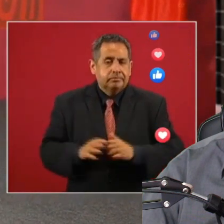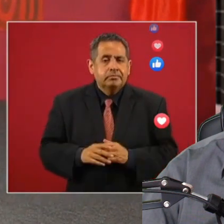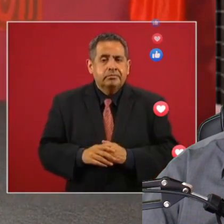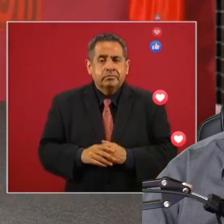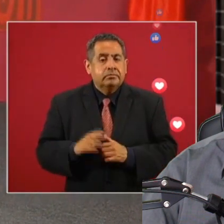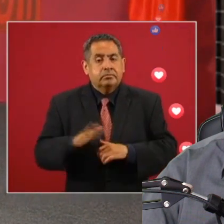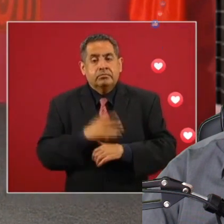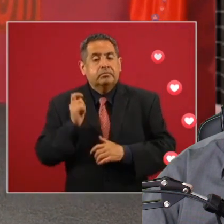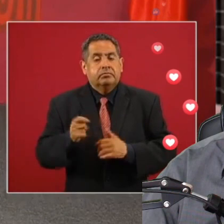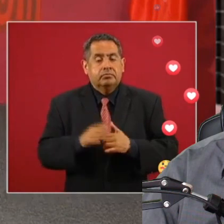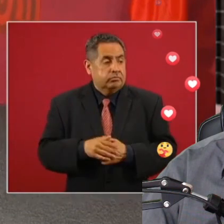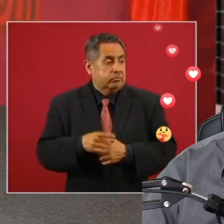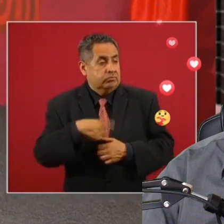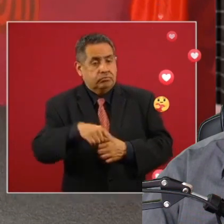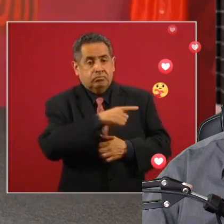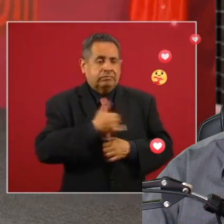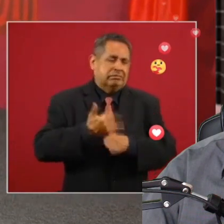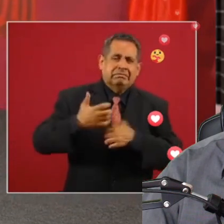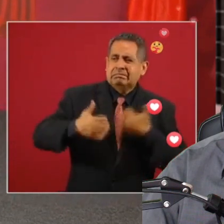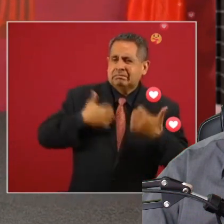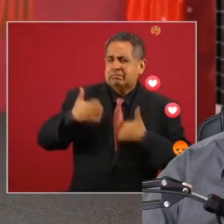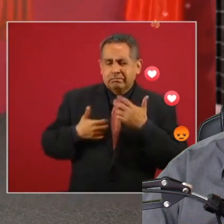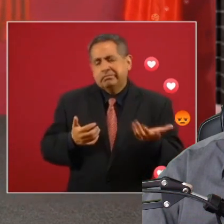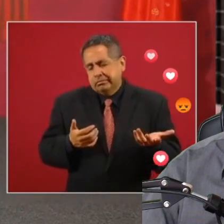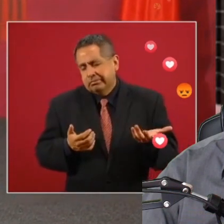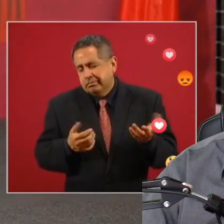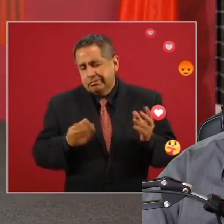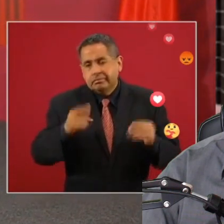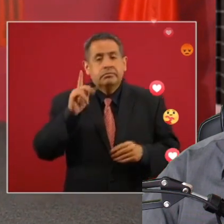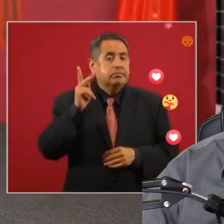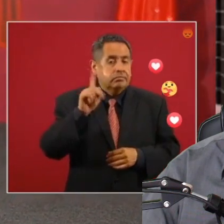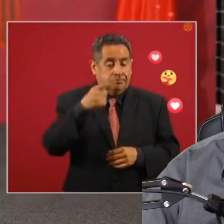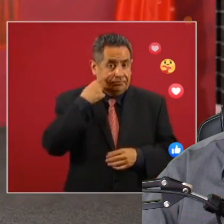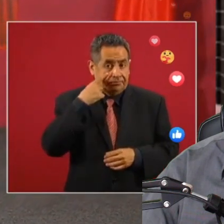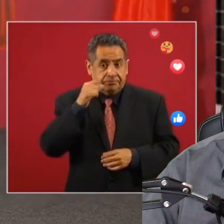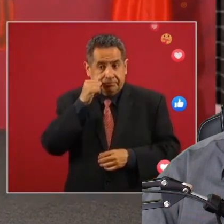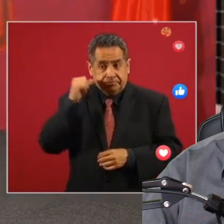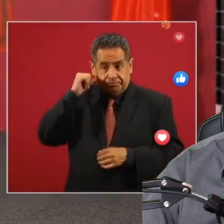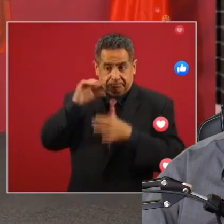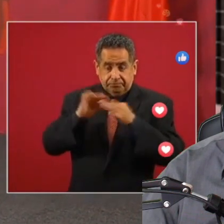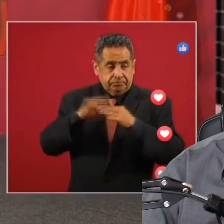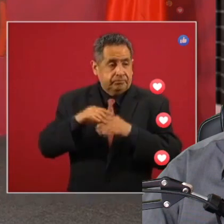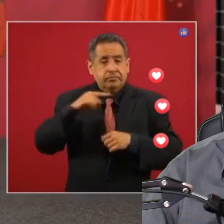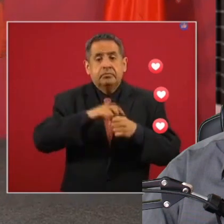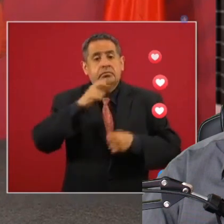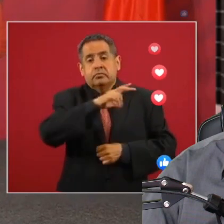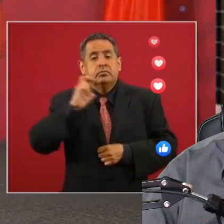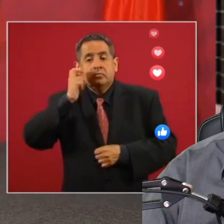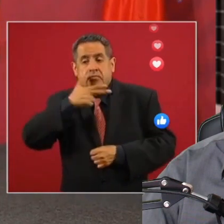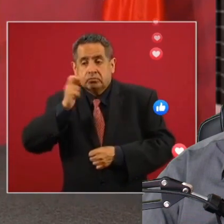hay muchas inconformidades. Ayer hablábamos de el caso de Chihuahua. De